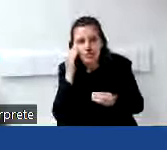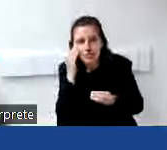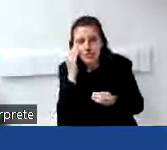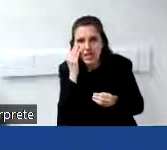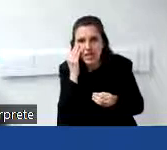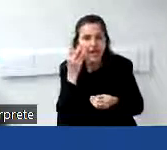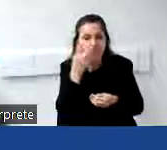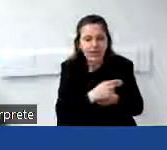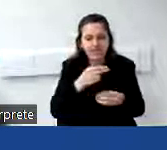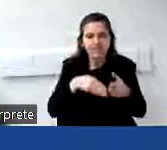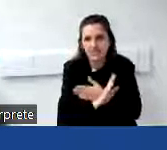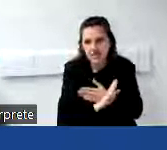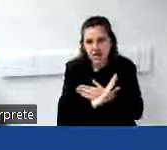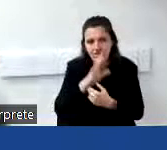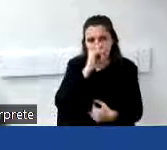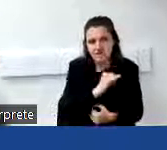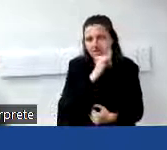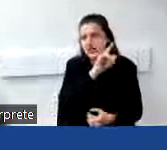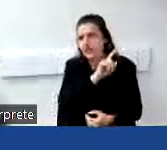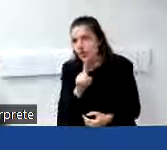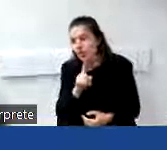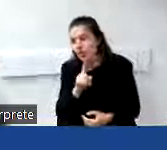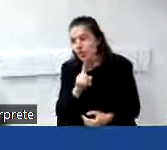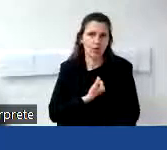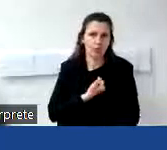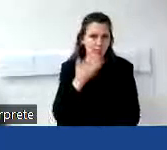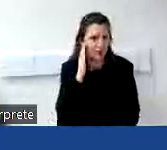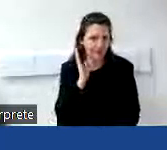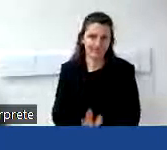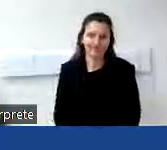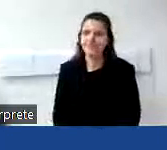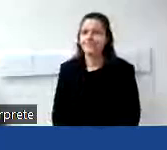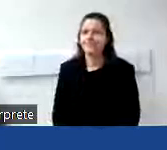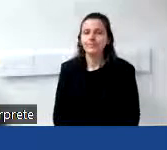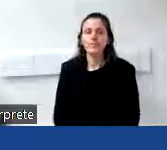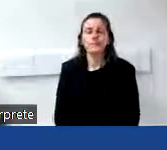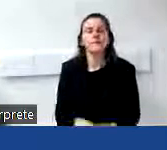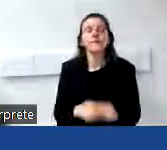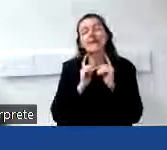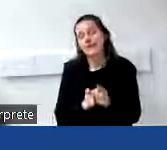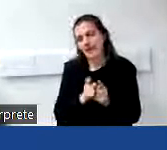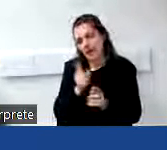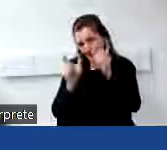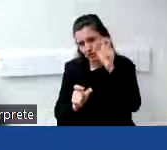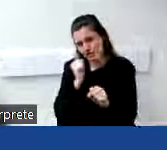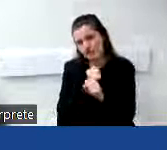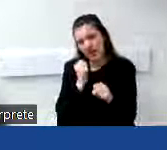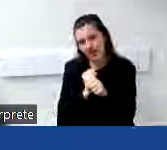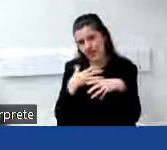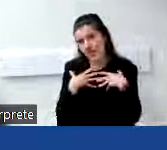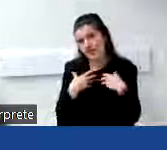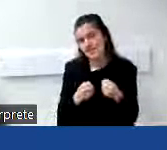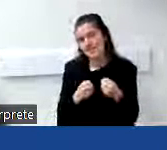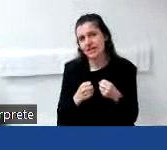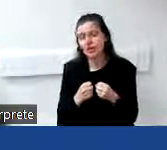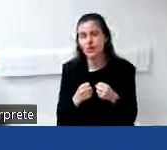qué forma nosotros brindamos esa información, ¿tá? Entonces, bueno, proporcionar también a los profesionales de salud un tiempo de atención en la consulta mayor a los